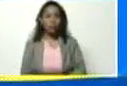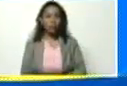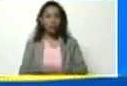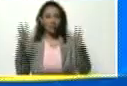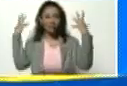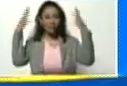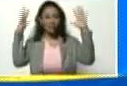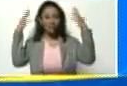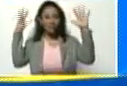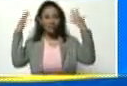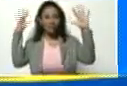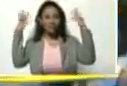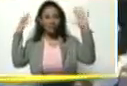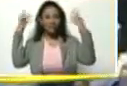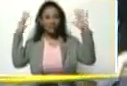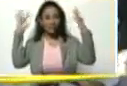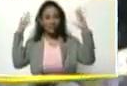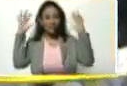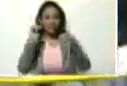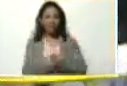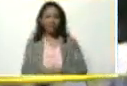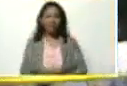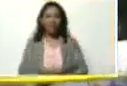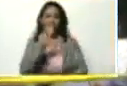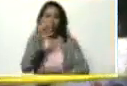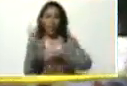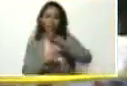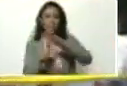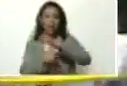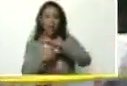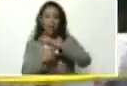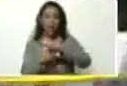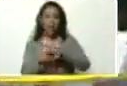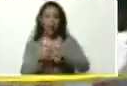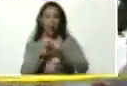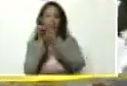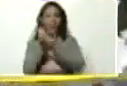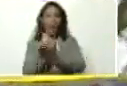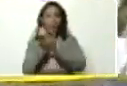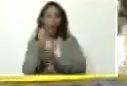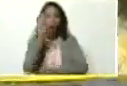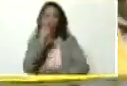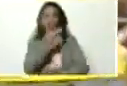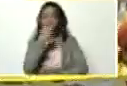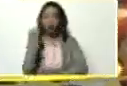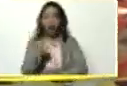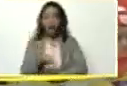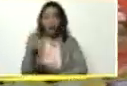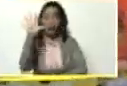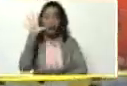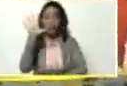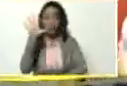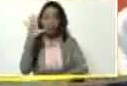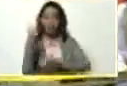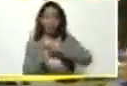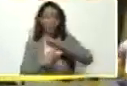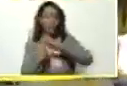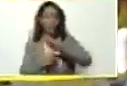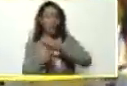Apláudalo, vale. 3 TSU en terapia ocupacional y 5 TSU